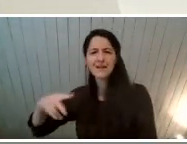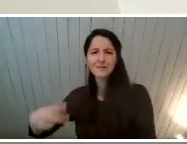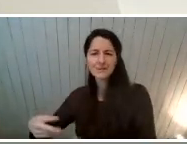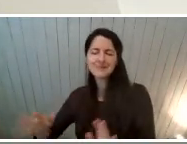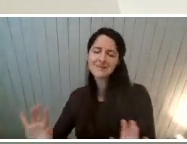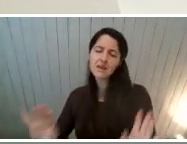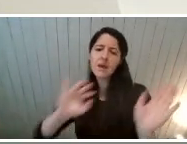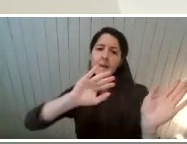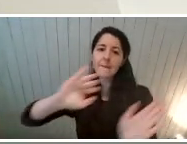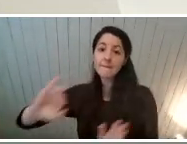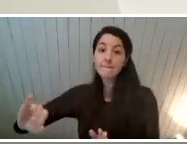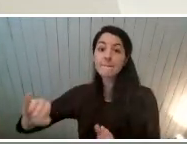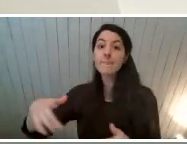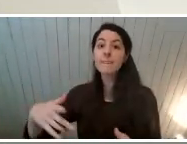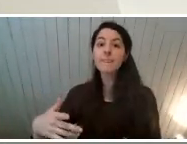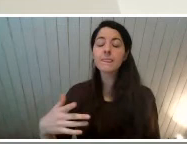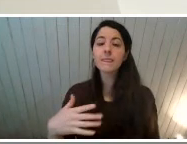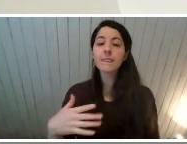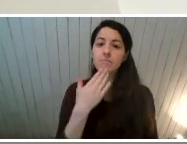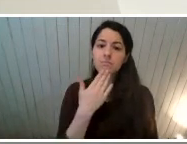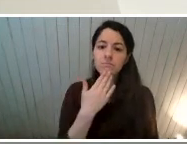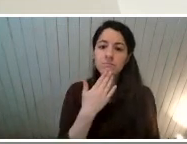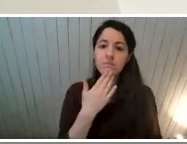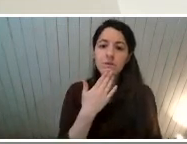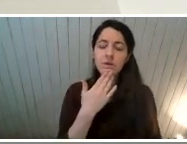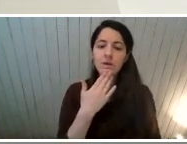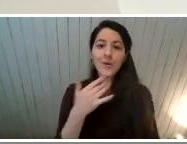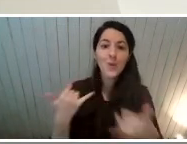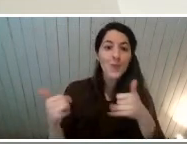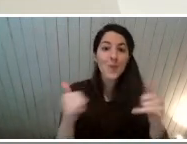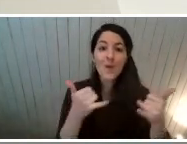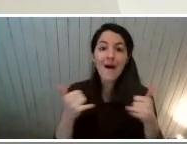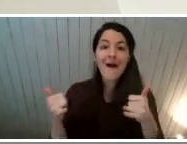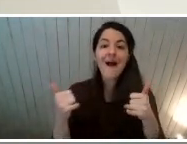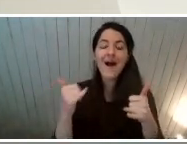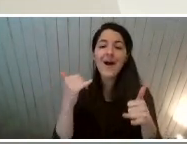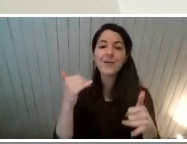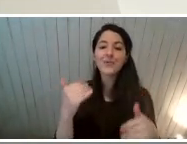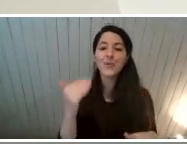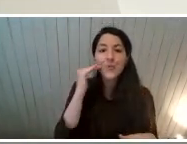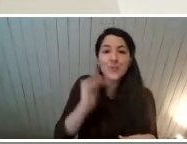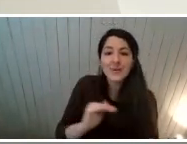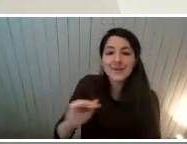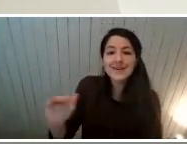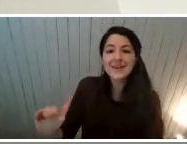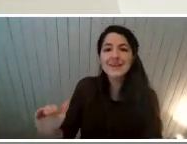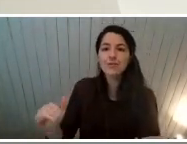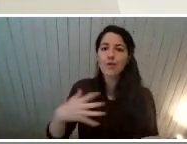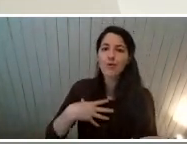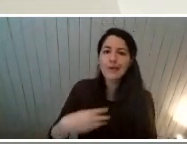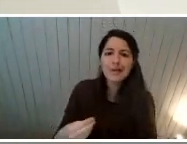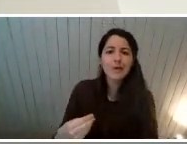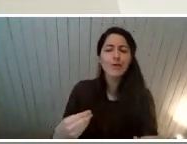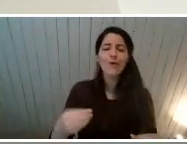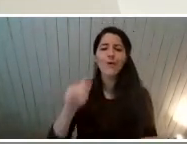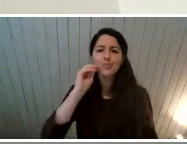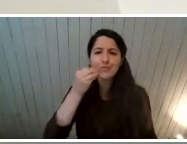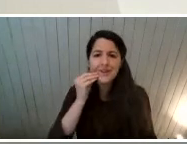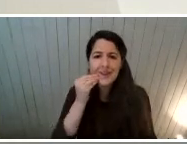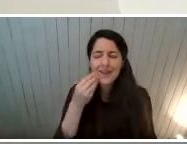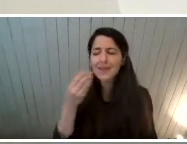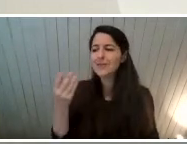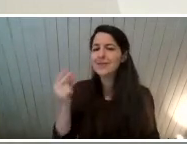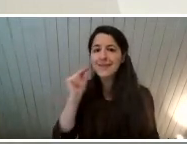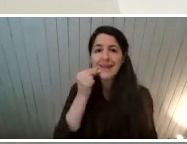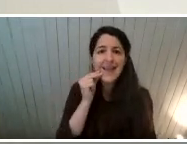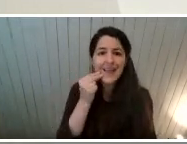Estamos hablando de jugar con los niños, con los hijos, con los nietos, pero